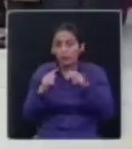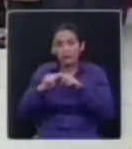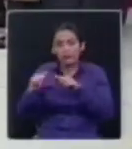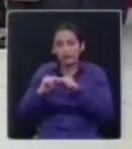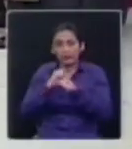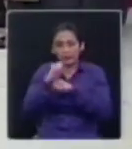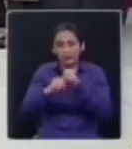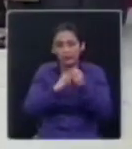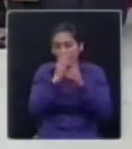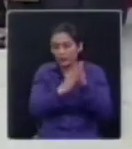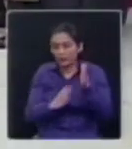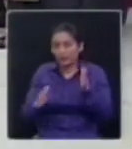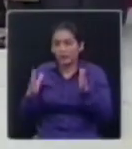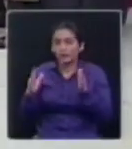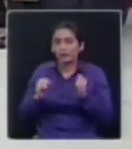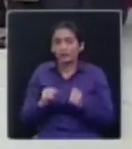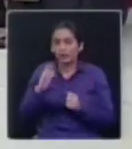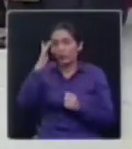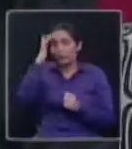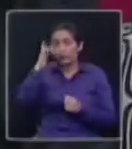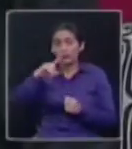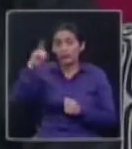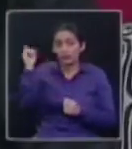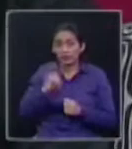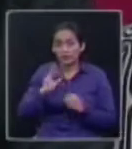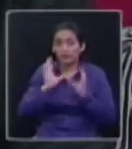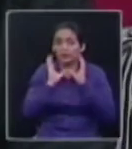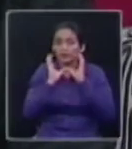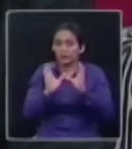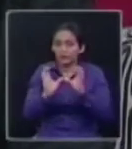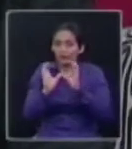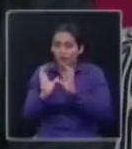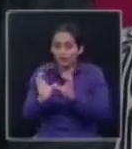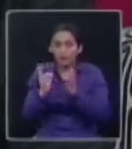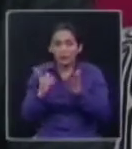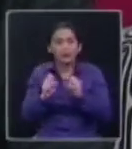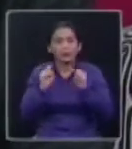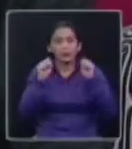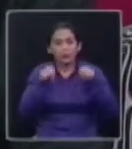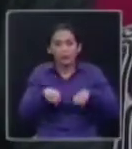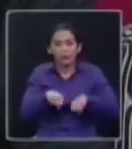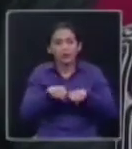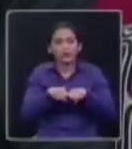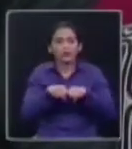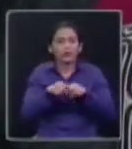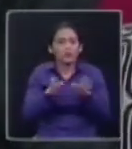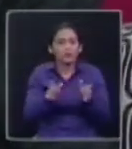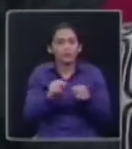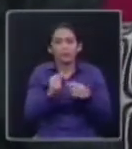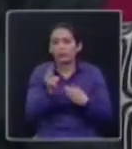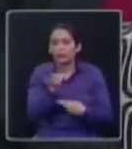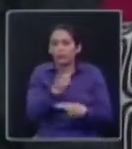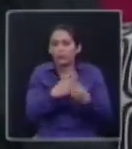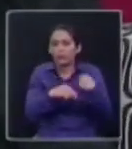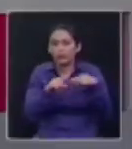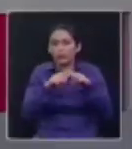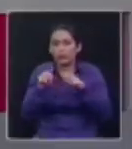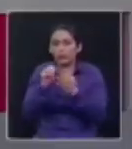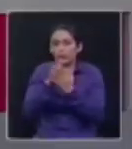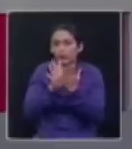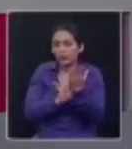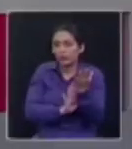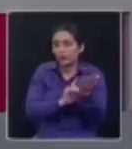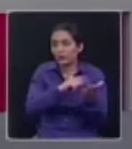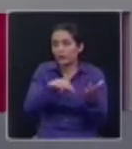la certificación es una unidad de medida de la productividad y la competitividad de la persona que dirige proyectos.